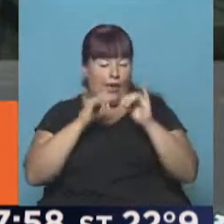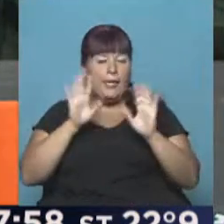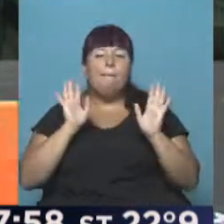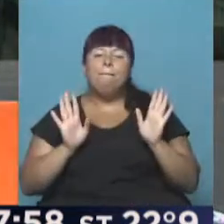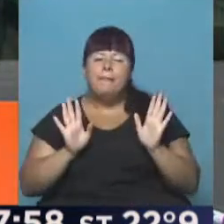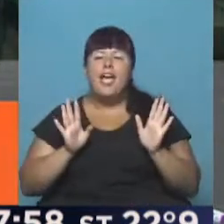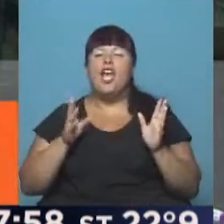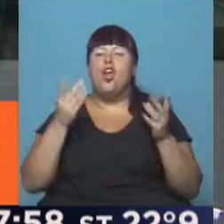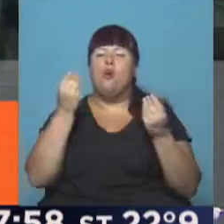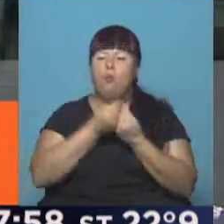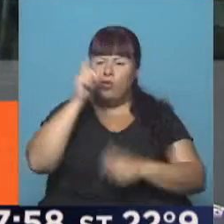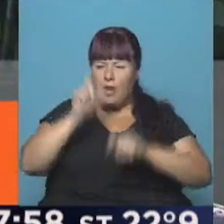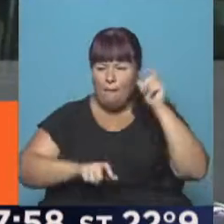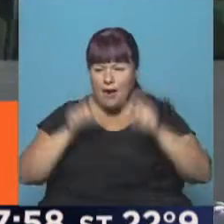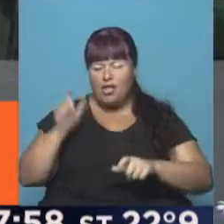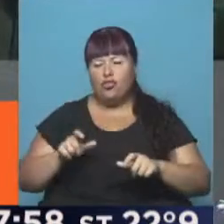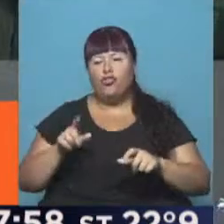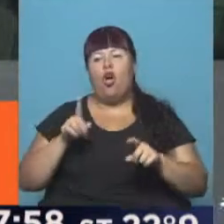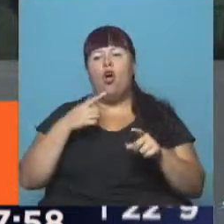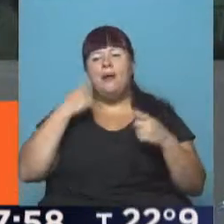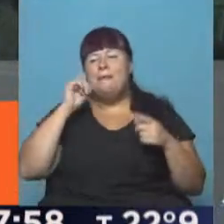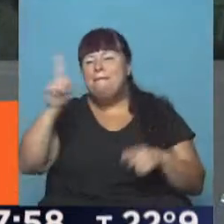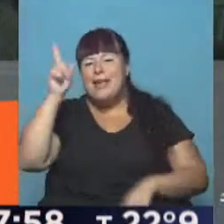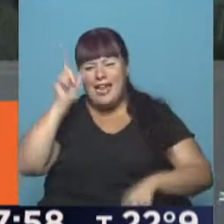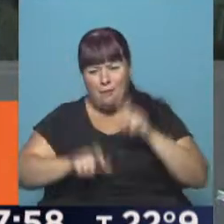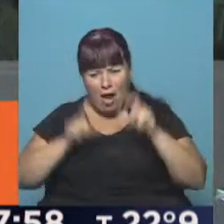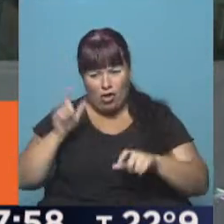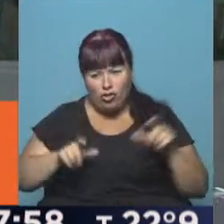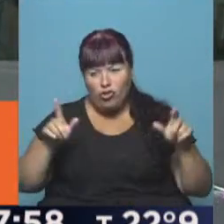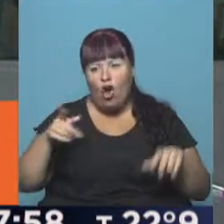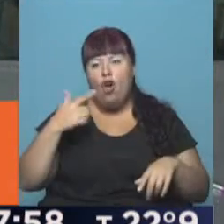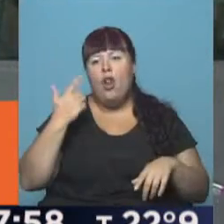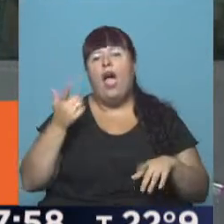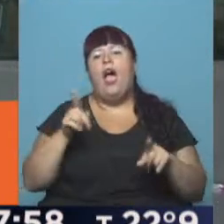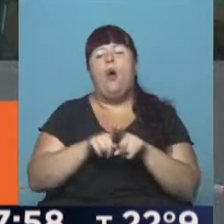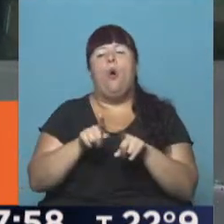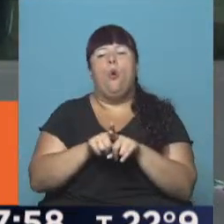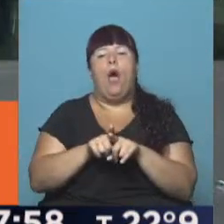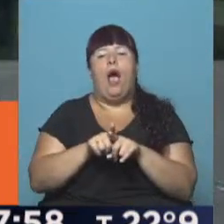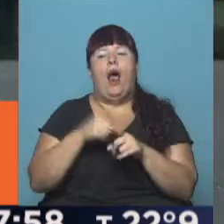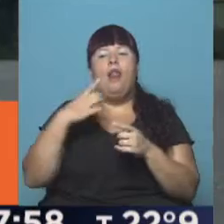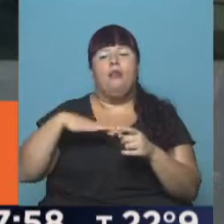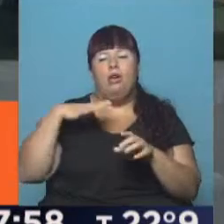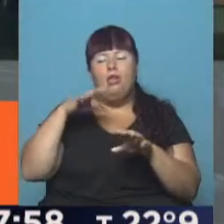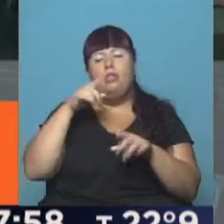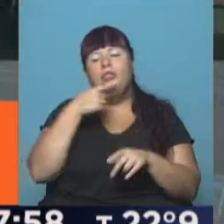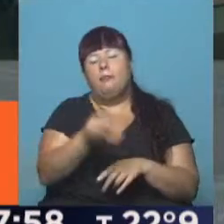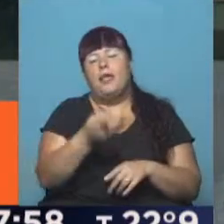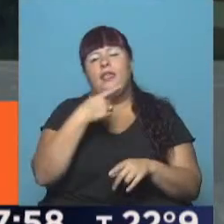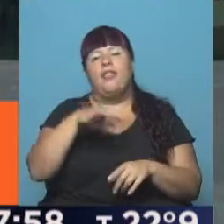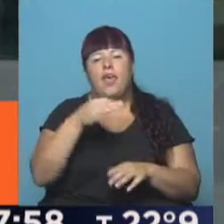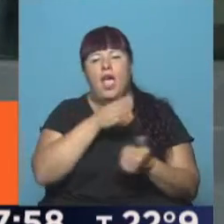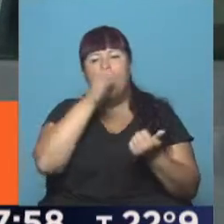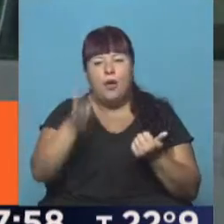hay muchísimas personas con medidas, miles de personas con medidas medidas cautelares que le hacen que tengan